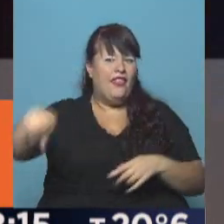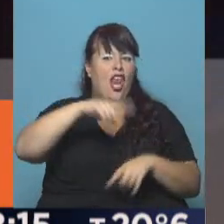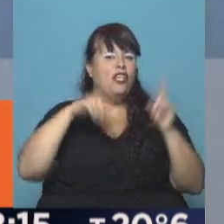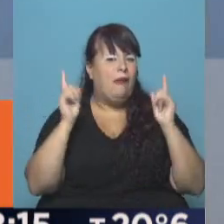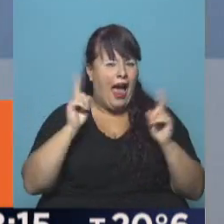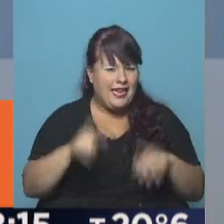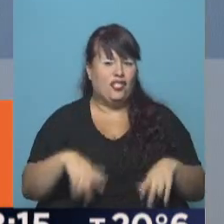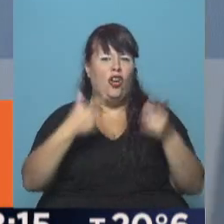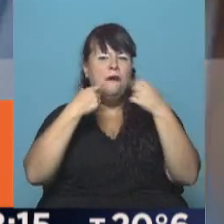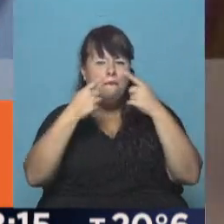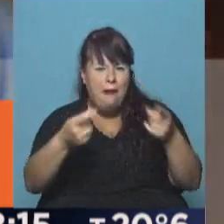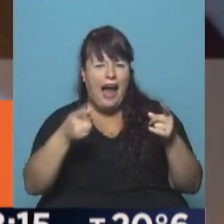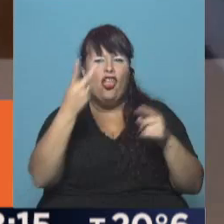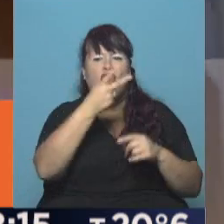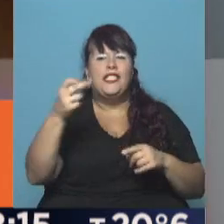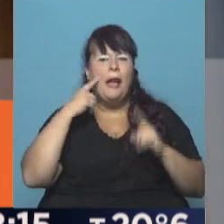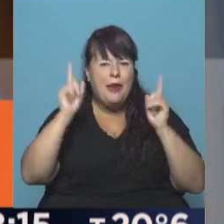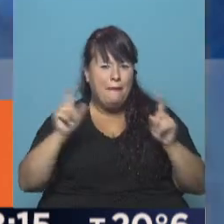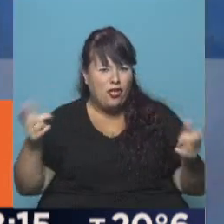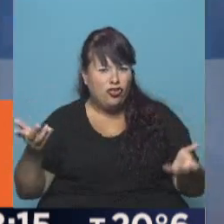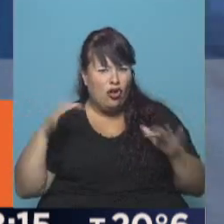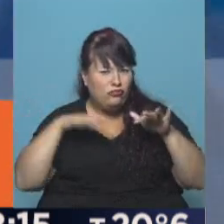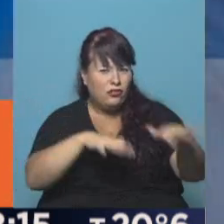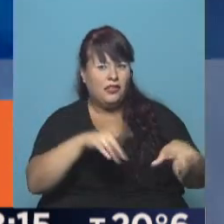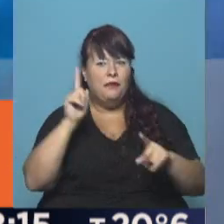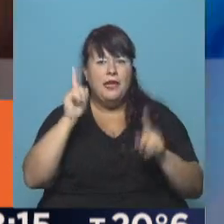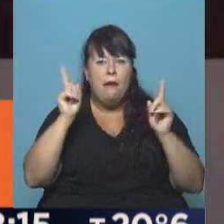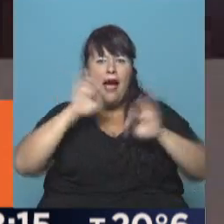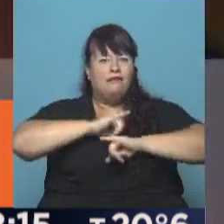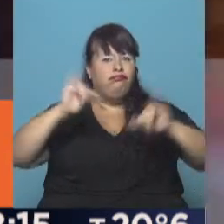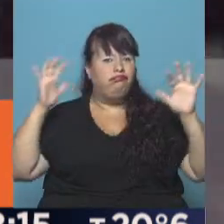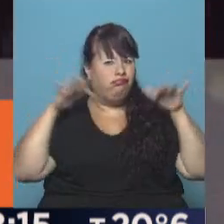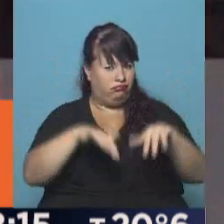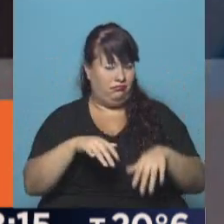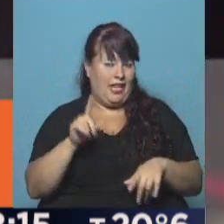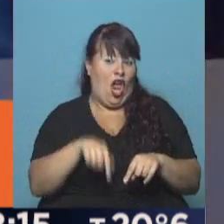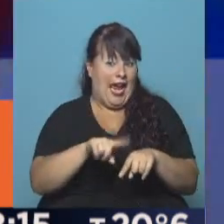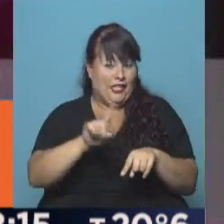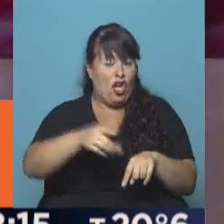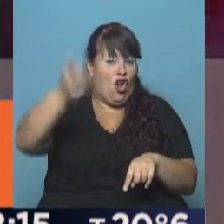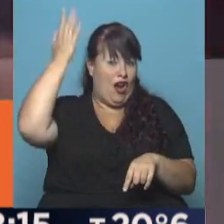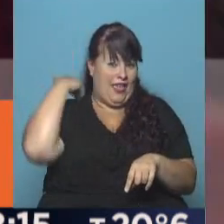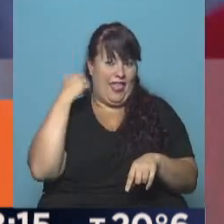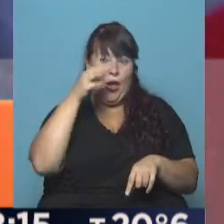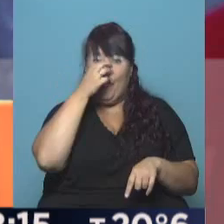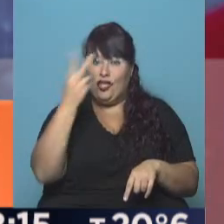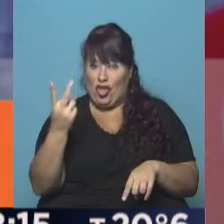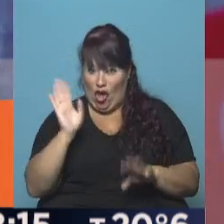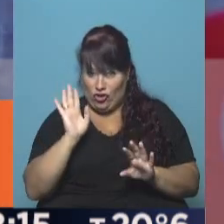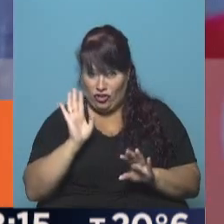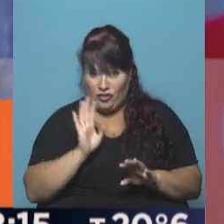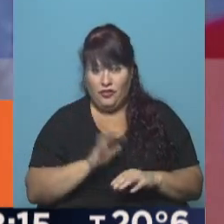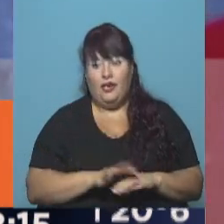docencia ha habido manifestaciones de doscientas mil personas convocadas por los docentes no está si no me refiero la del 22